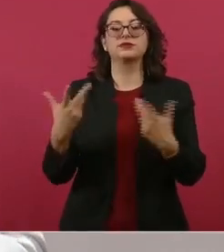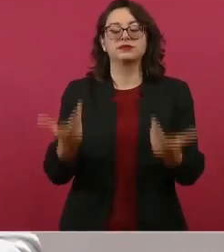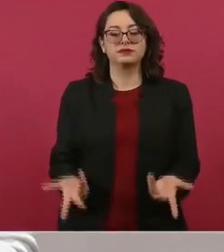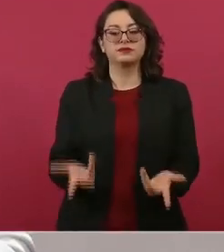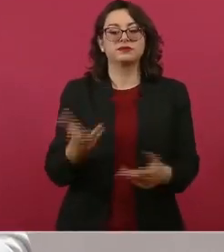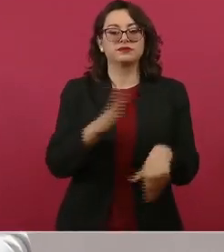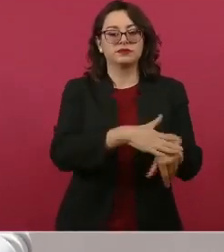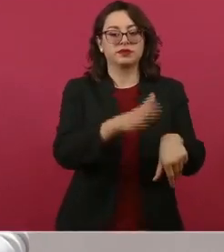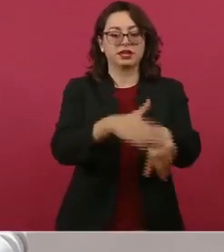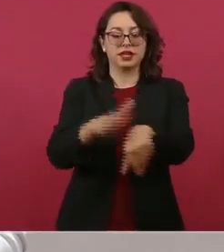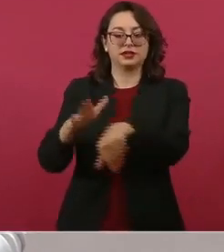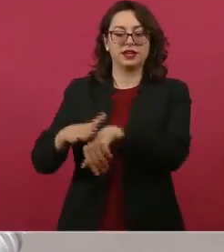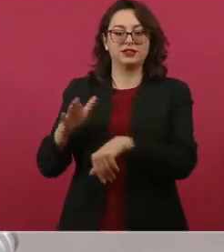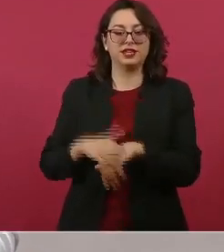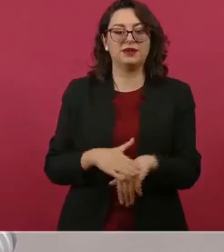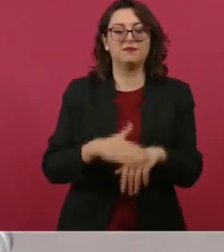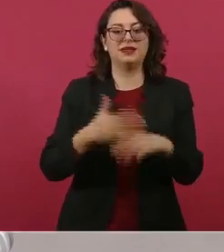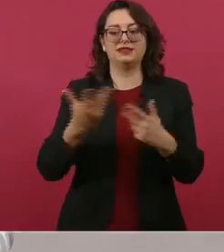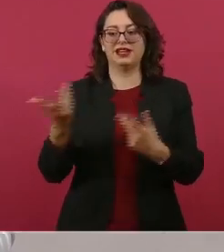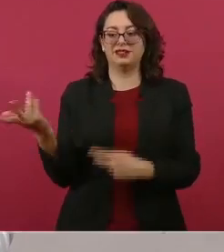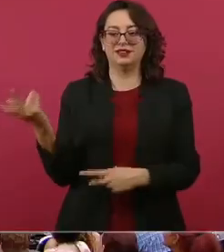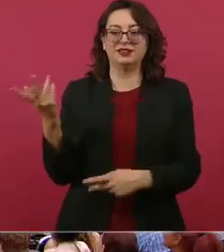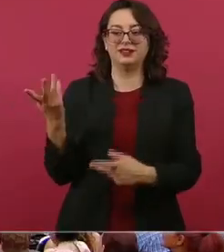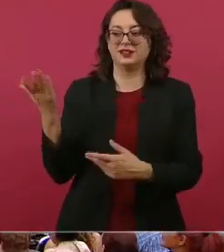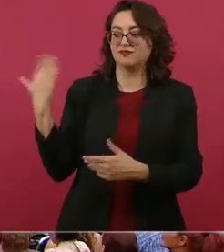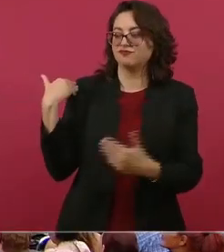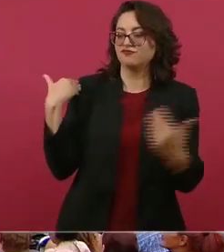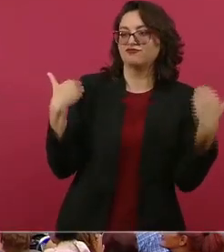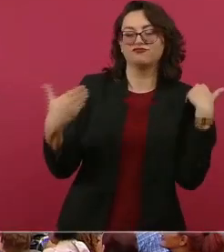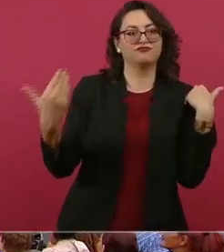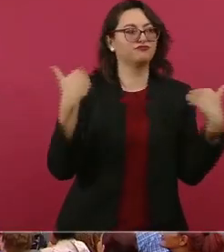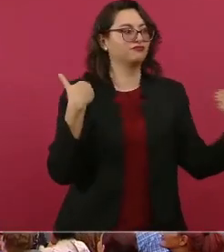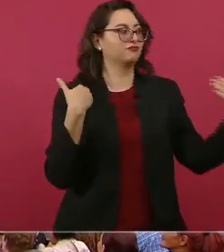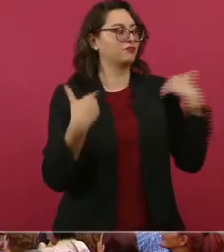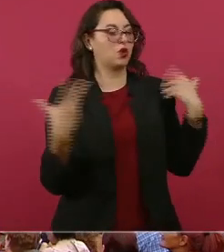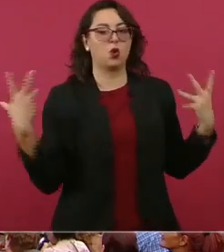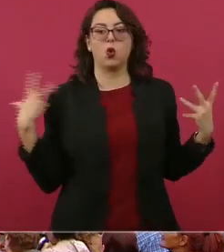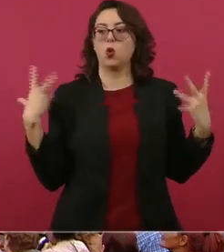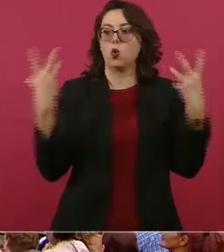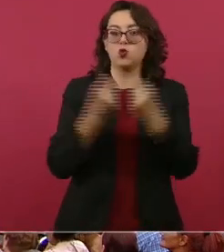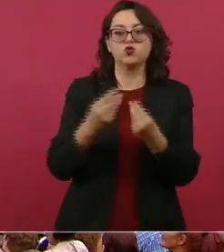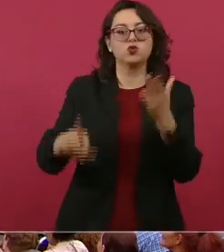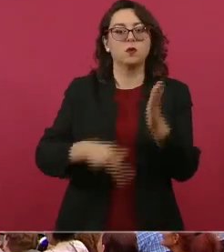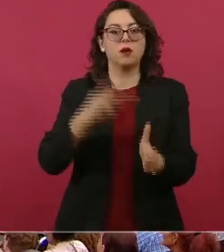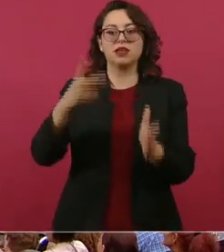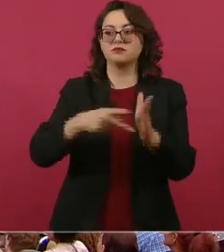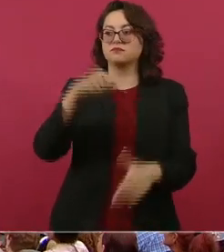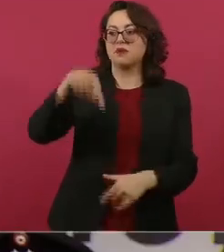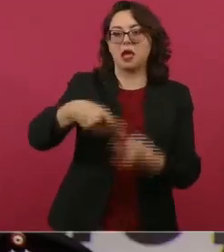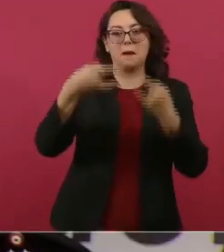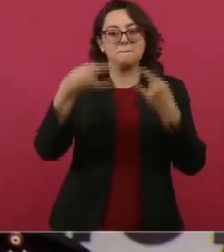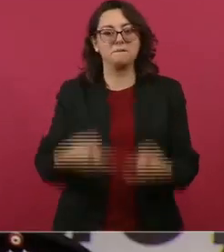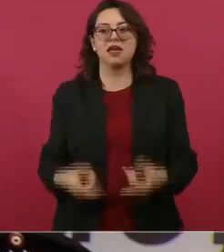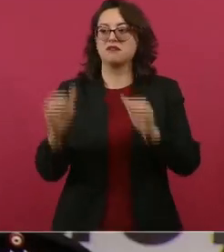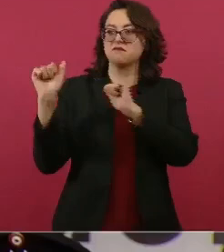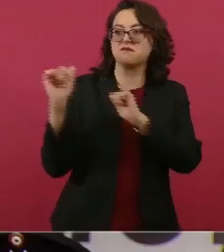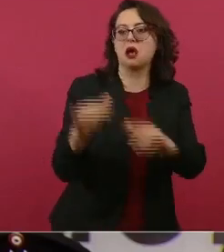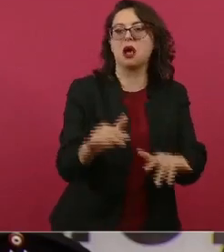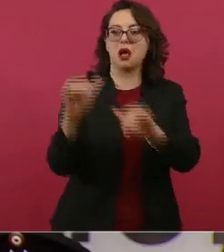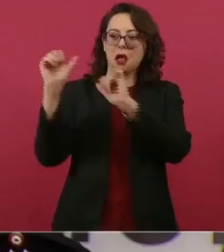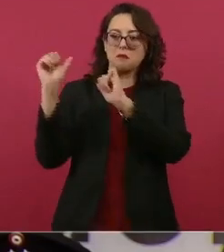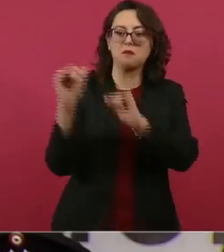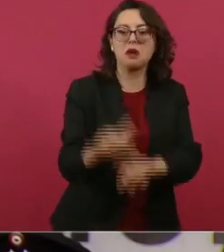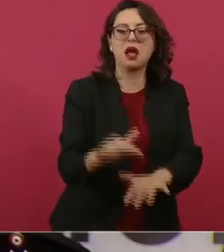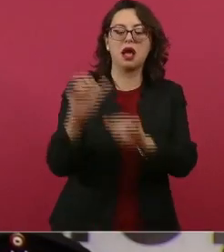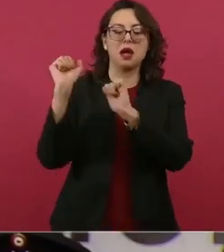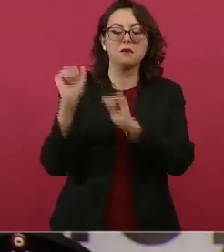al llamado del hoy presidente. Han sido miles de plazas públicas en todos los municipios